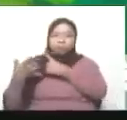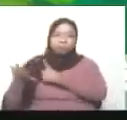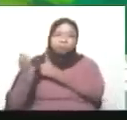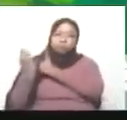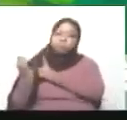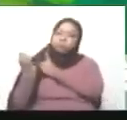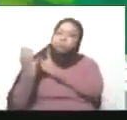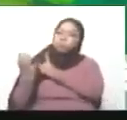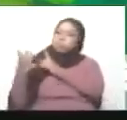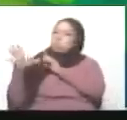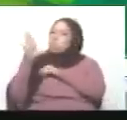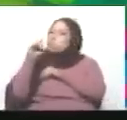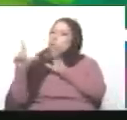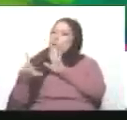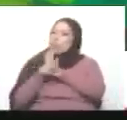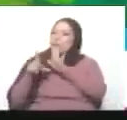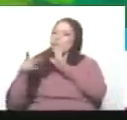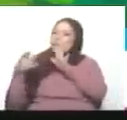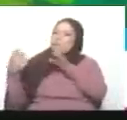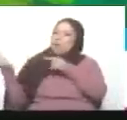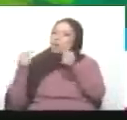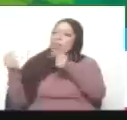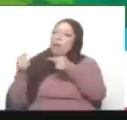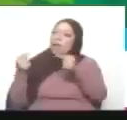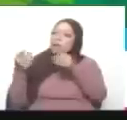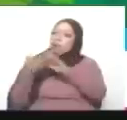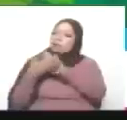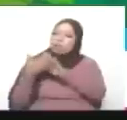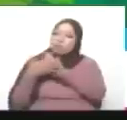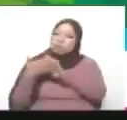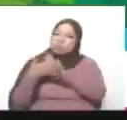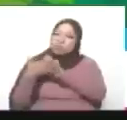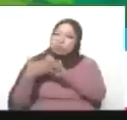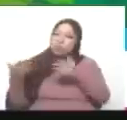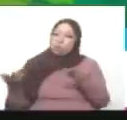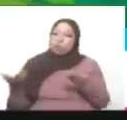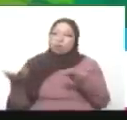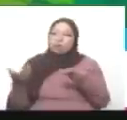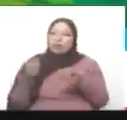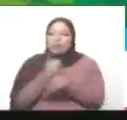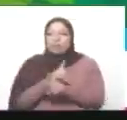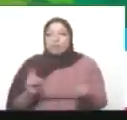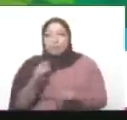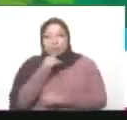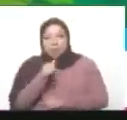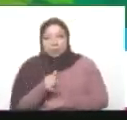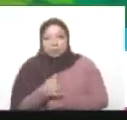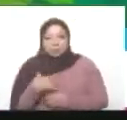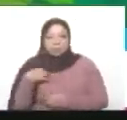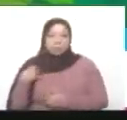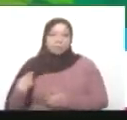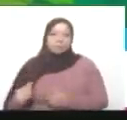cesen estas ilegalidades a través del diálogo resolverlo a través de la diplomacia